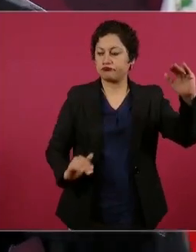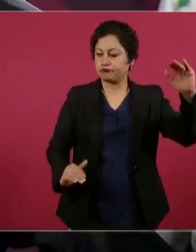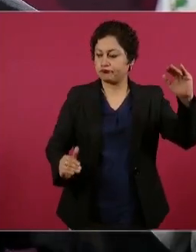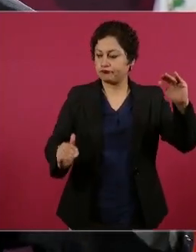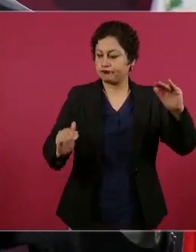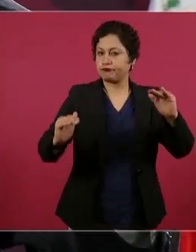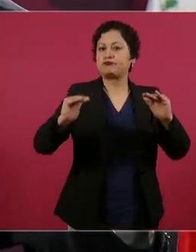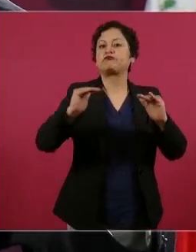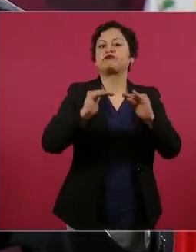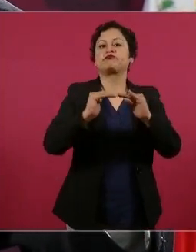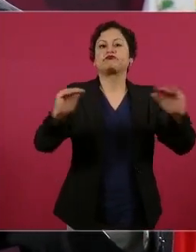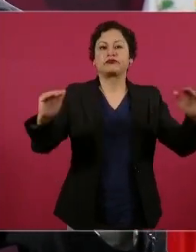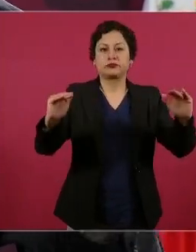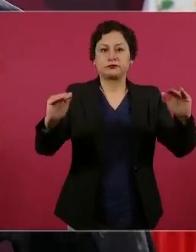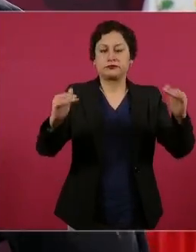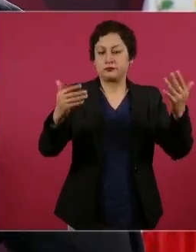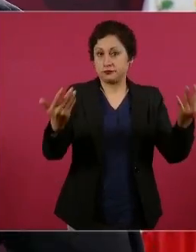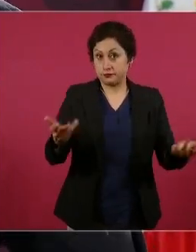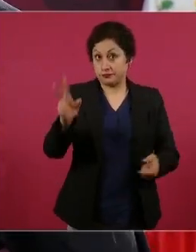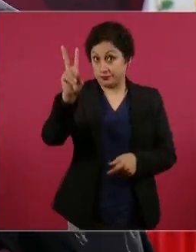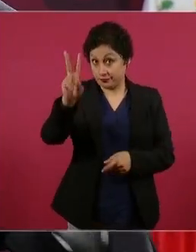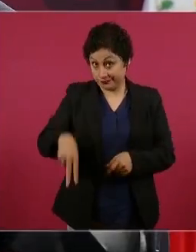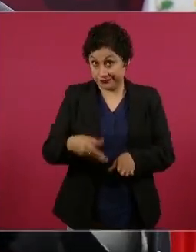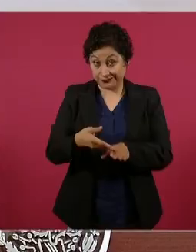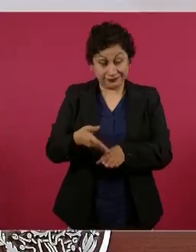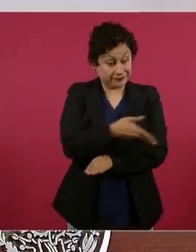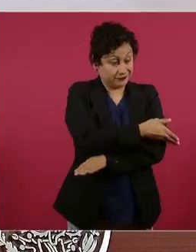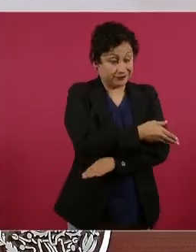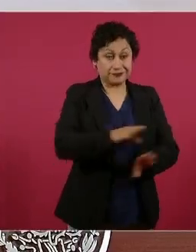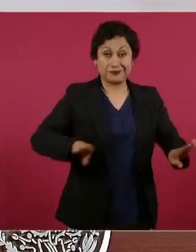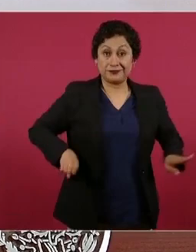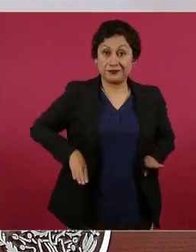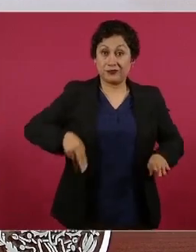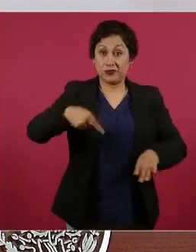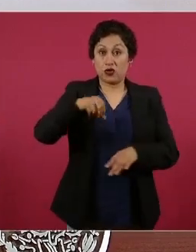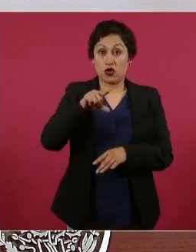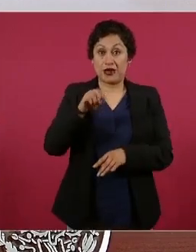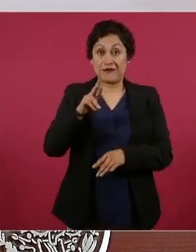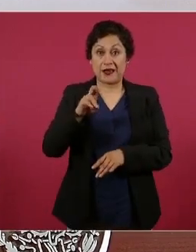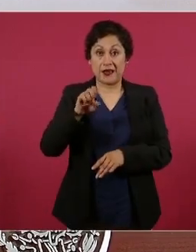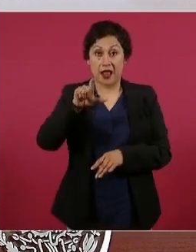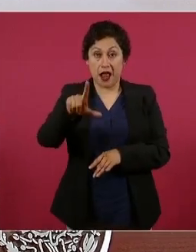así en términos cuantitativos, el norte creció